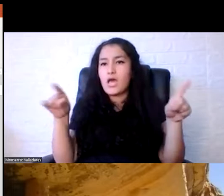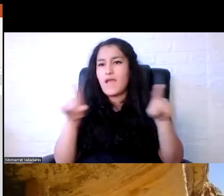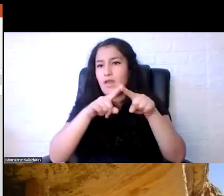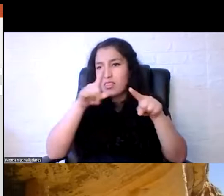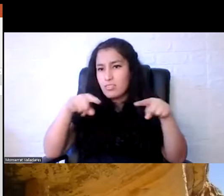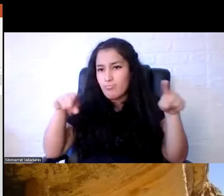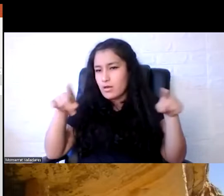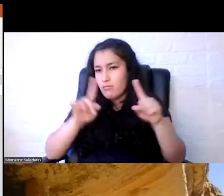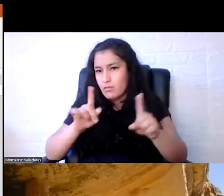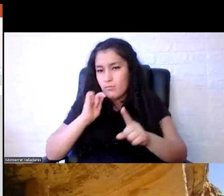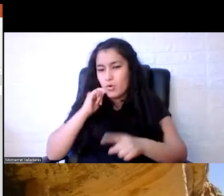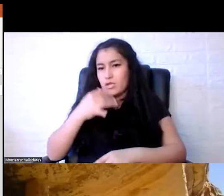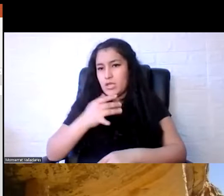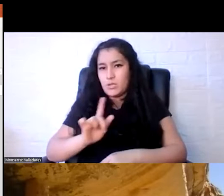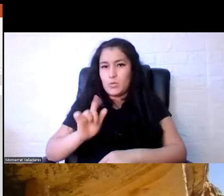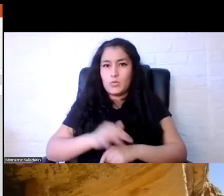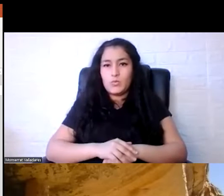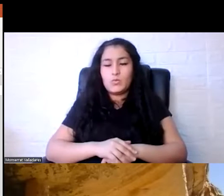importante. Entonces,